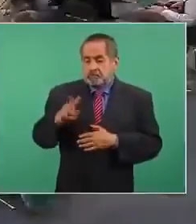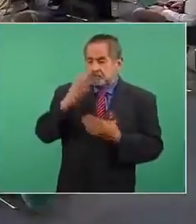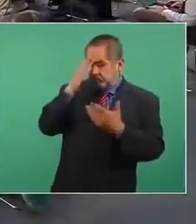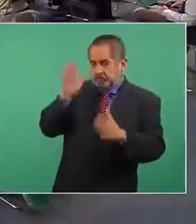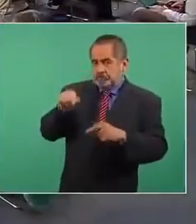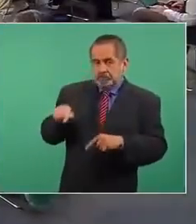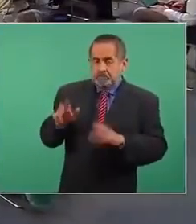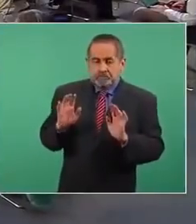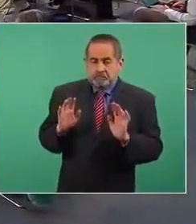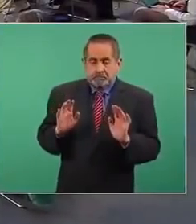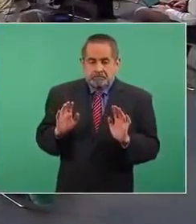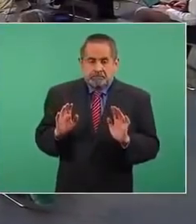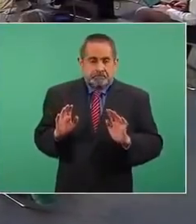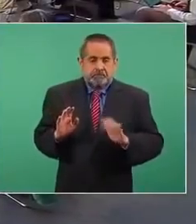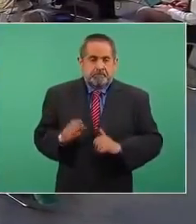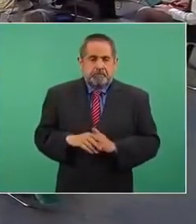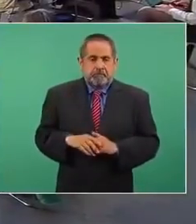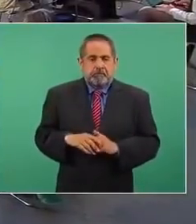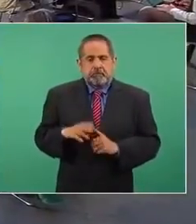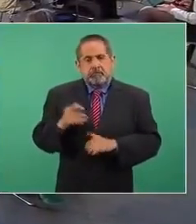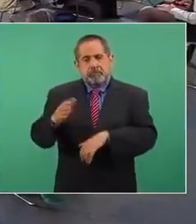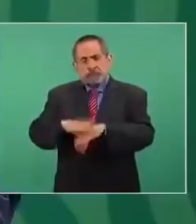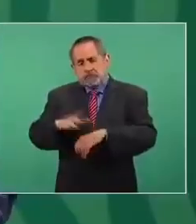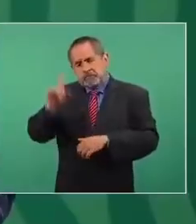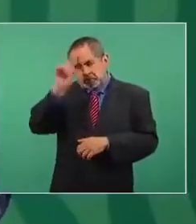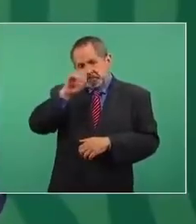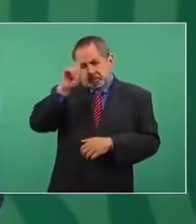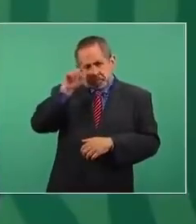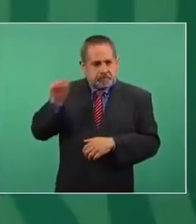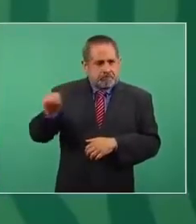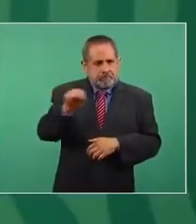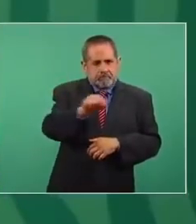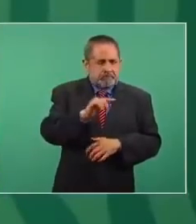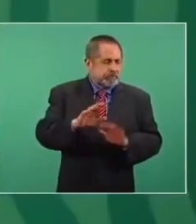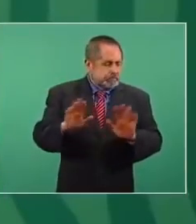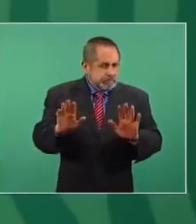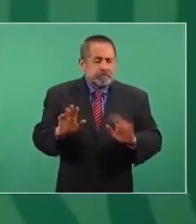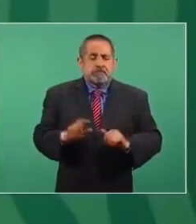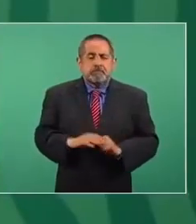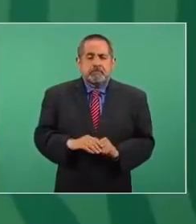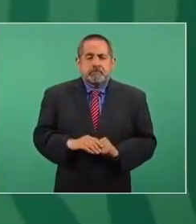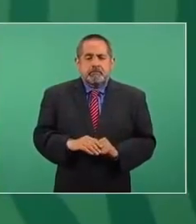Yo les recomendaría que